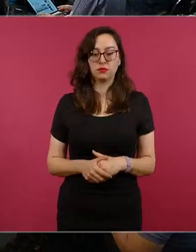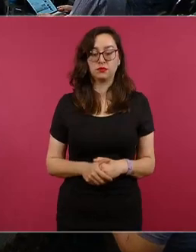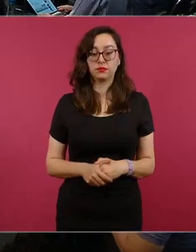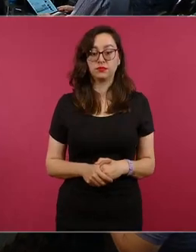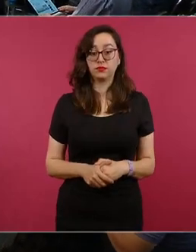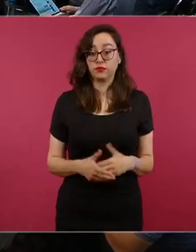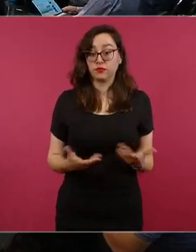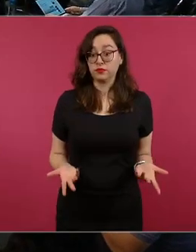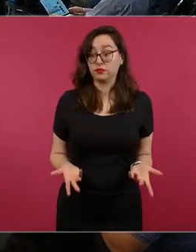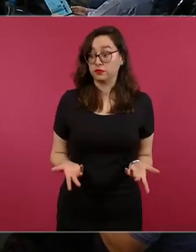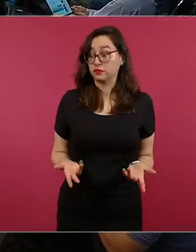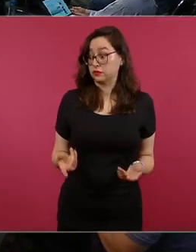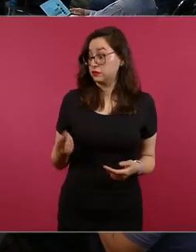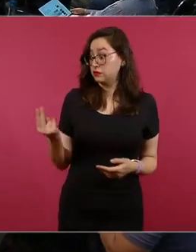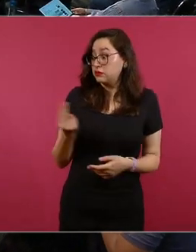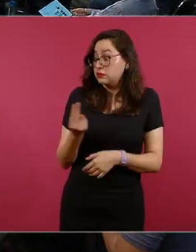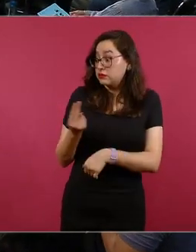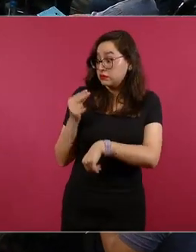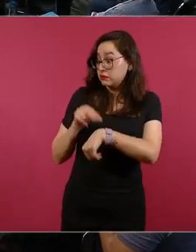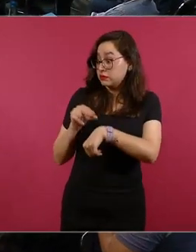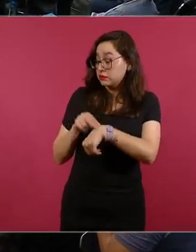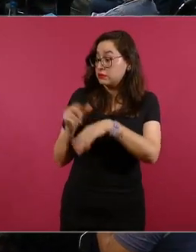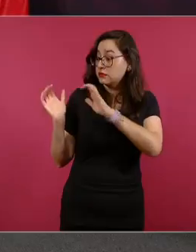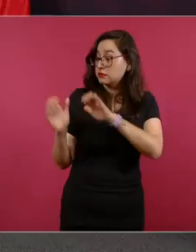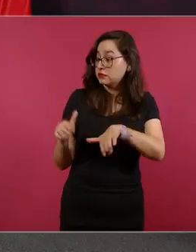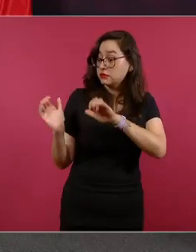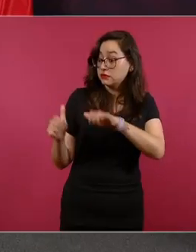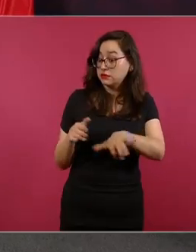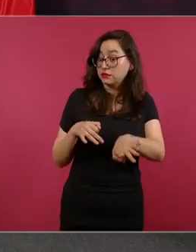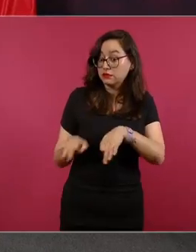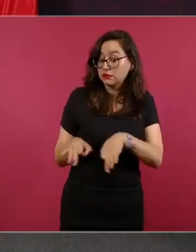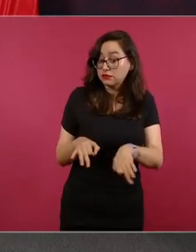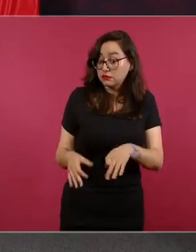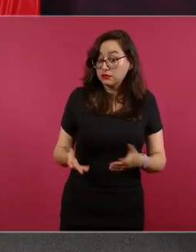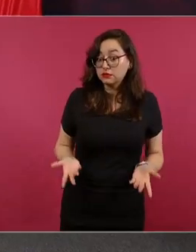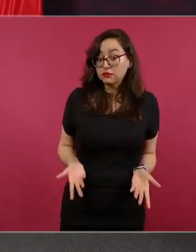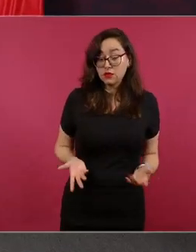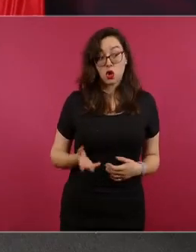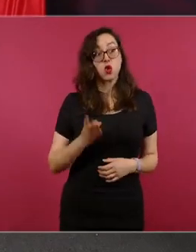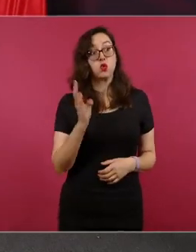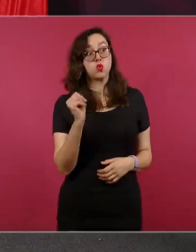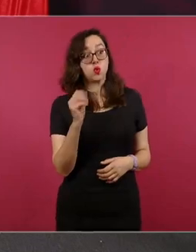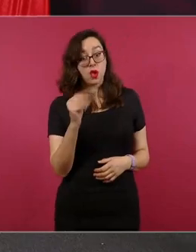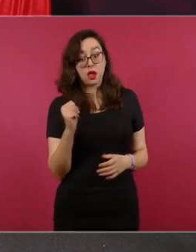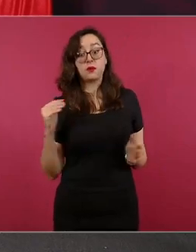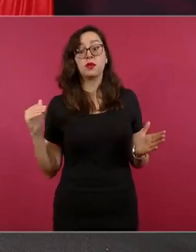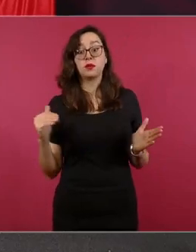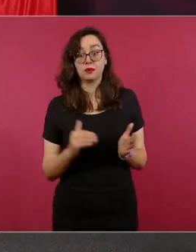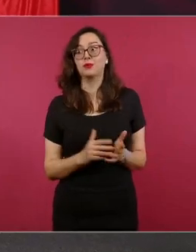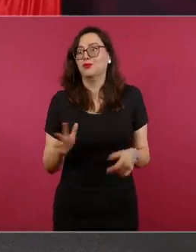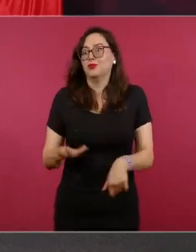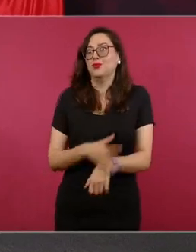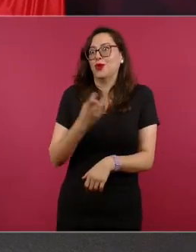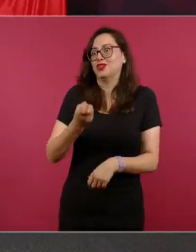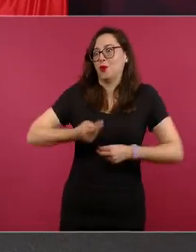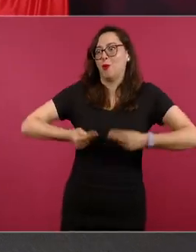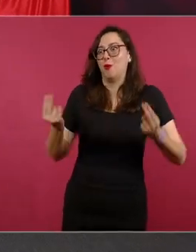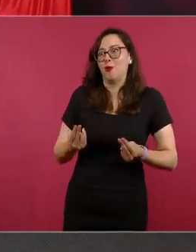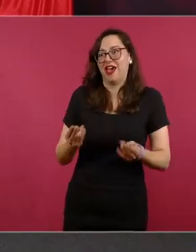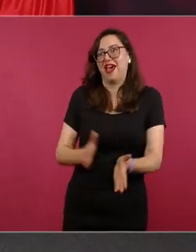médicos? ¿Cuántos? Nueve mil. Por eso urge su cédula.